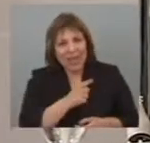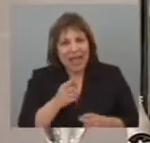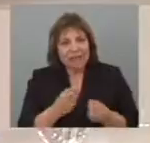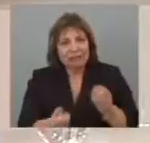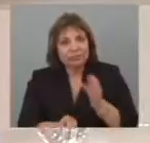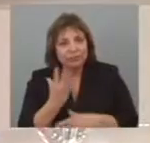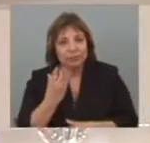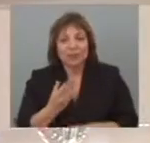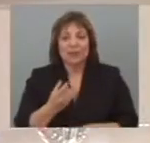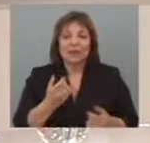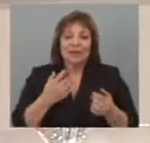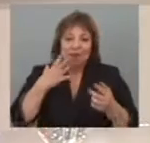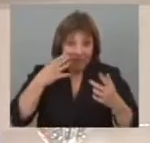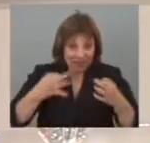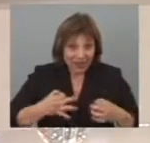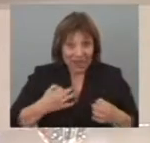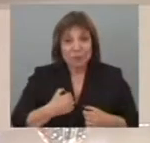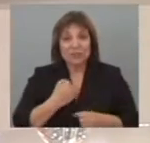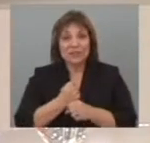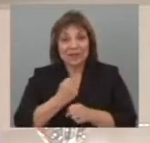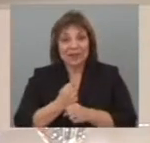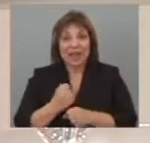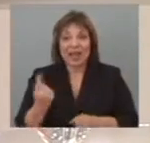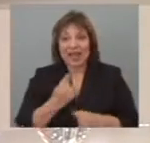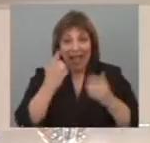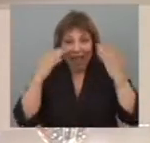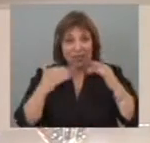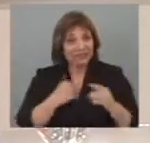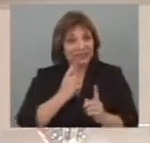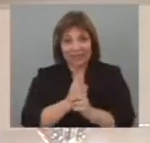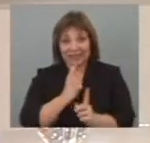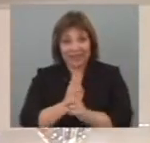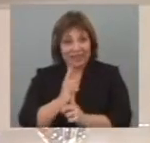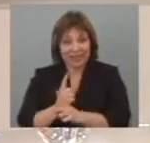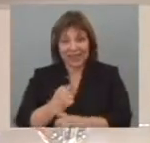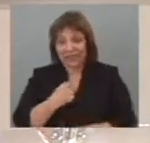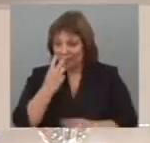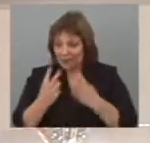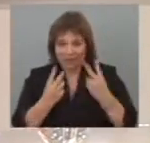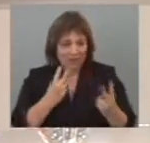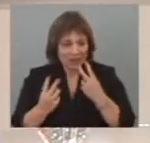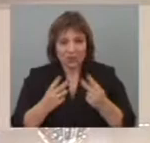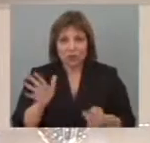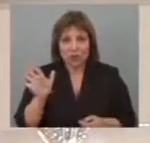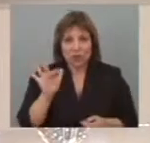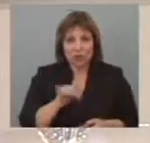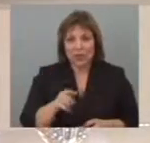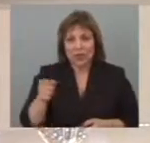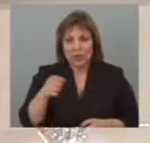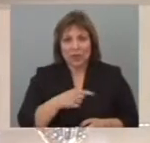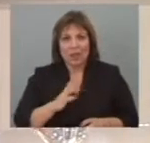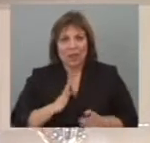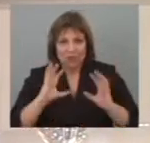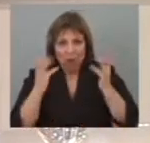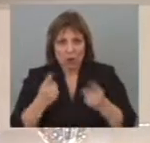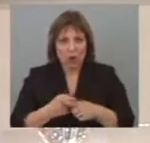Bueno, la idea surgió en realidad porque nosotros trabajamos con adolescentes directamente y veíamos todos los días que ellas traían situaciones de